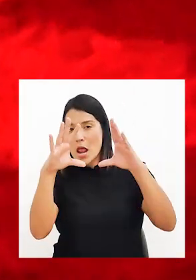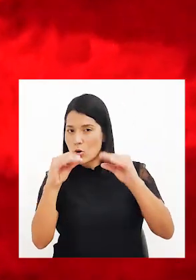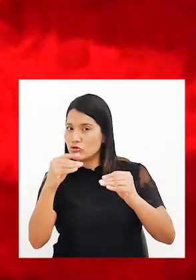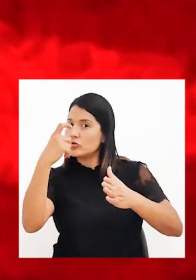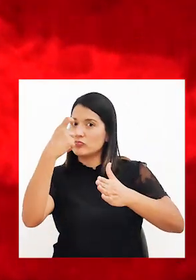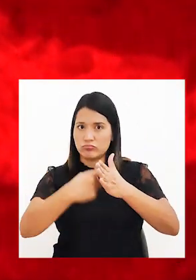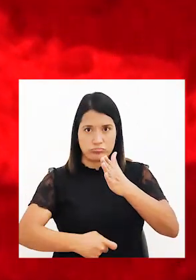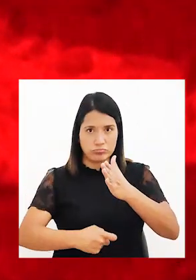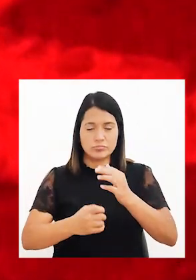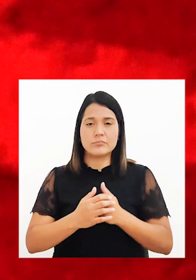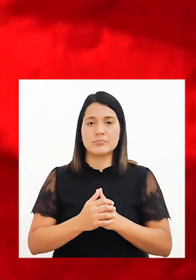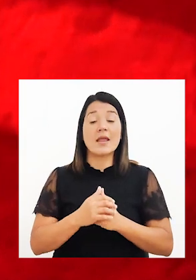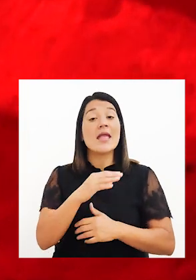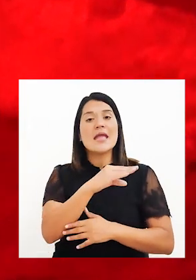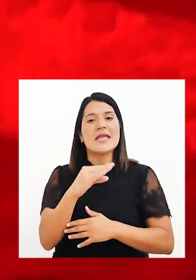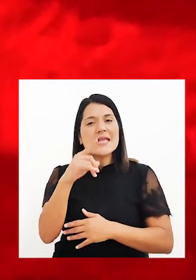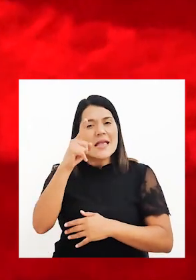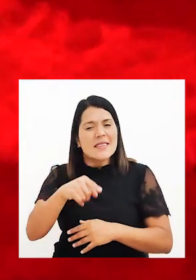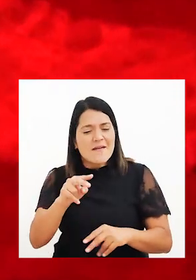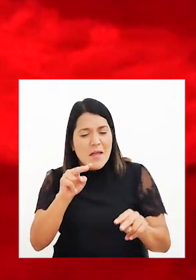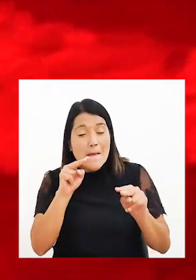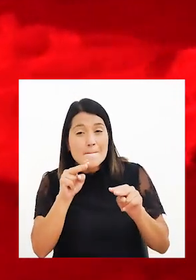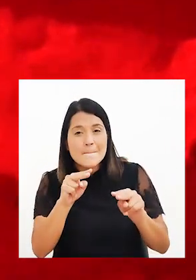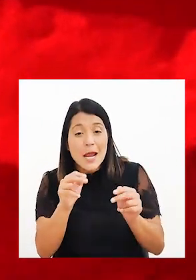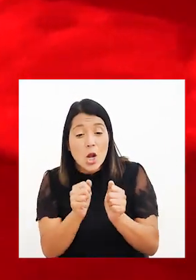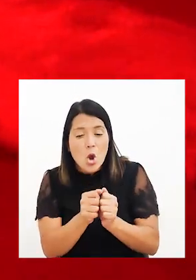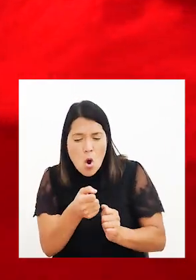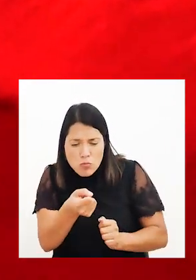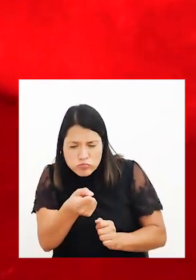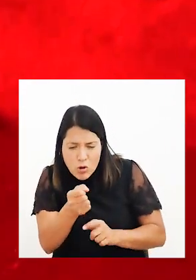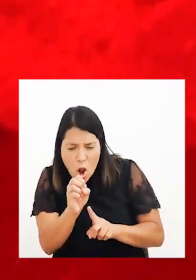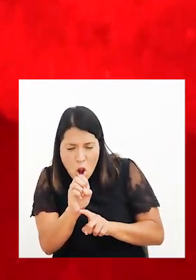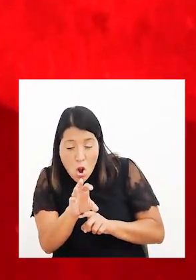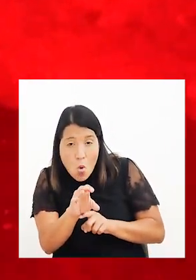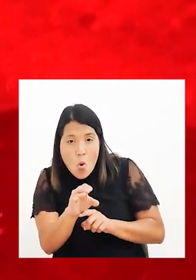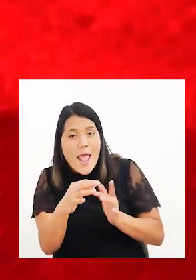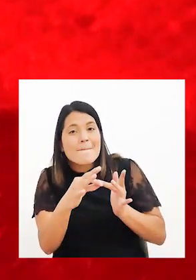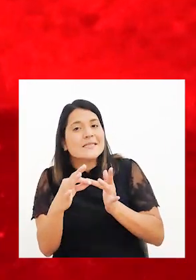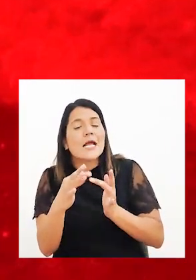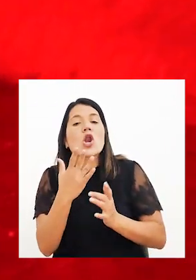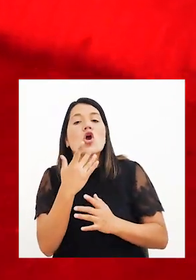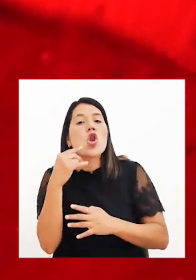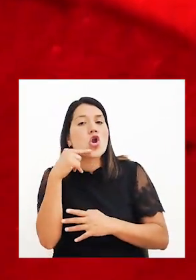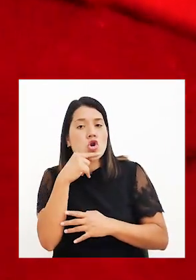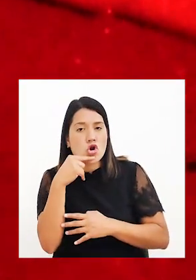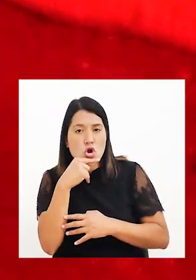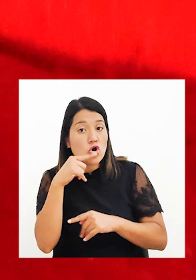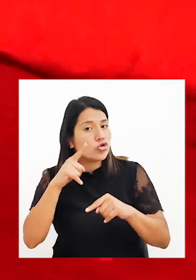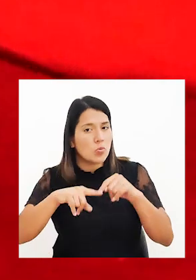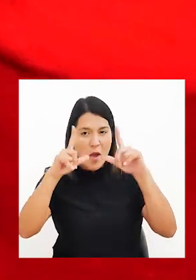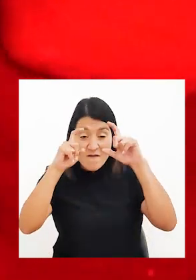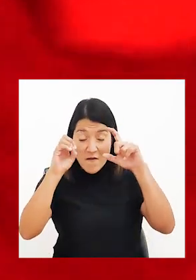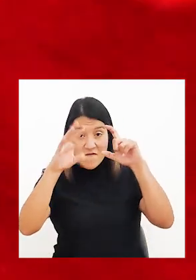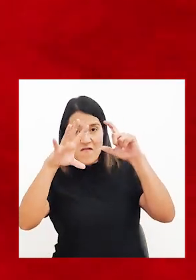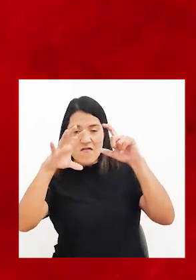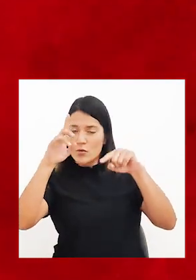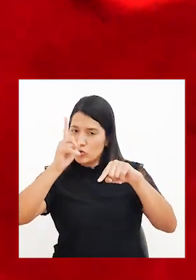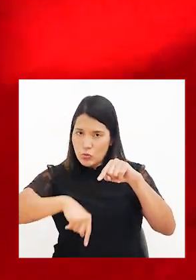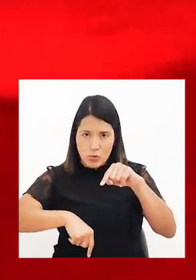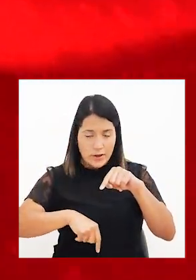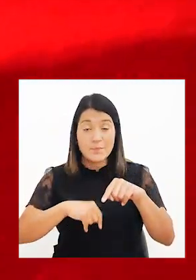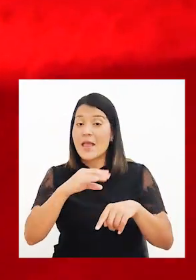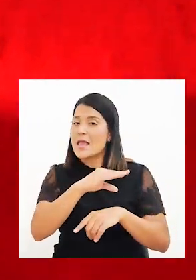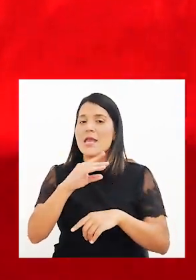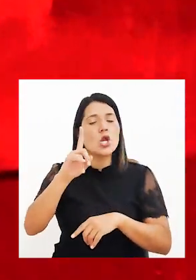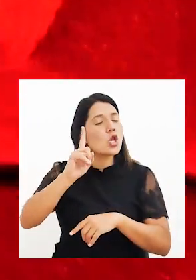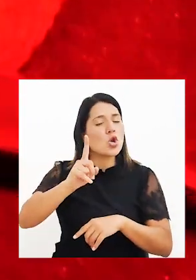estrictamente. Y se deben ver con una luz especial color rojo. No se pueden tomar fotografías con flash y no se